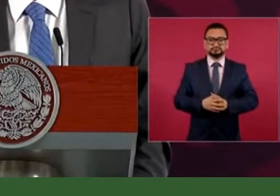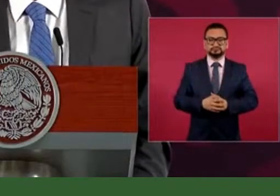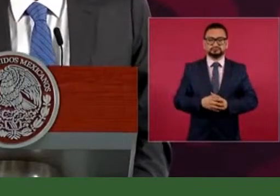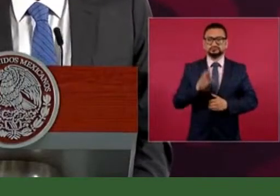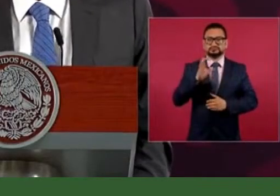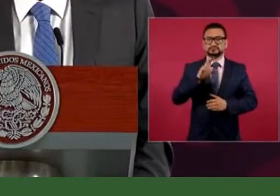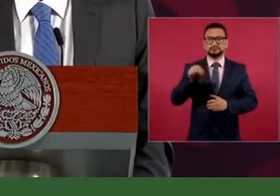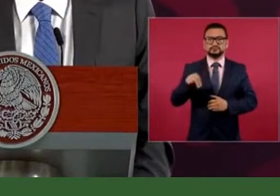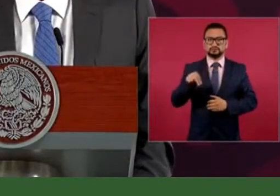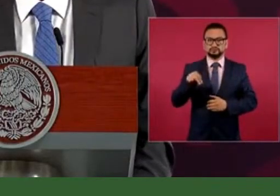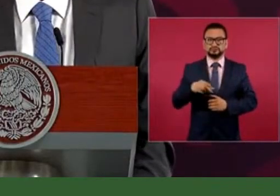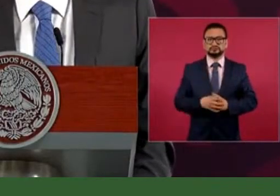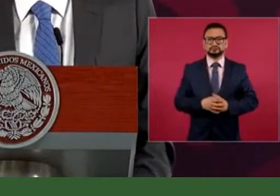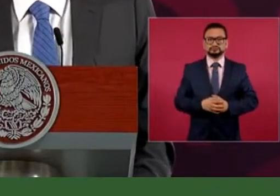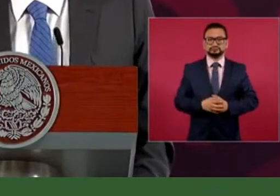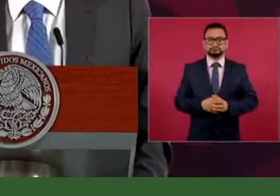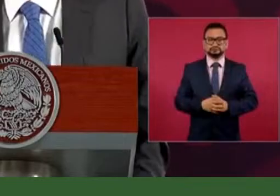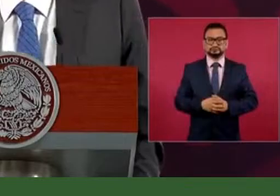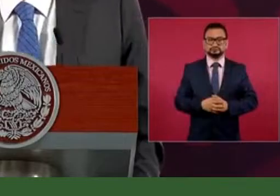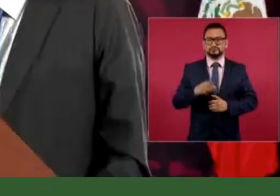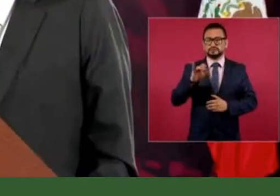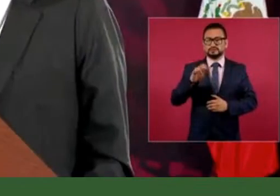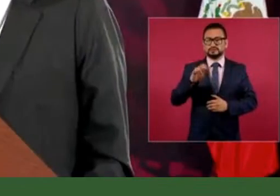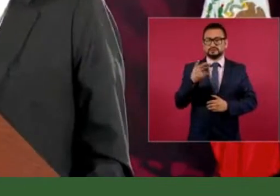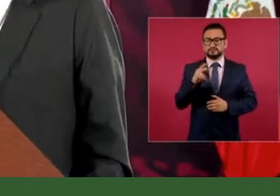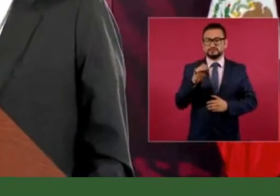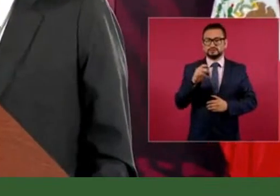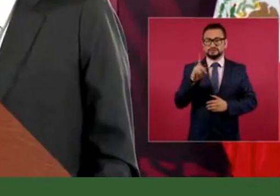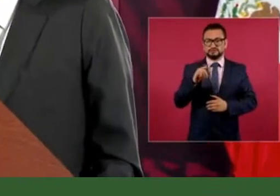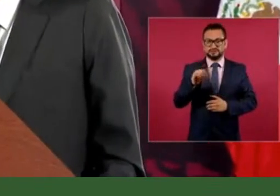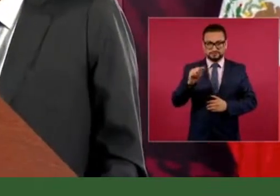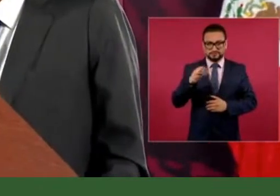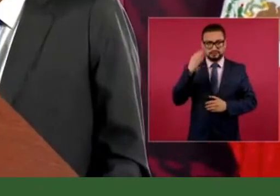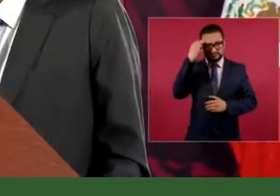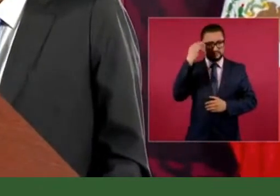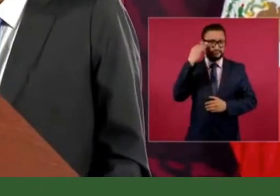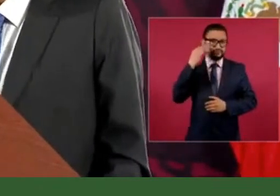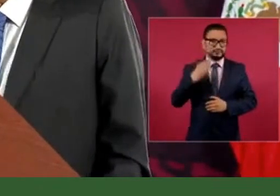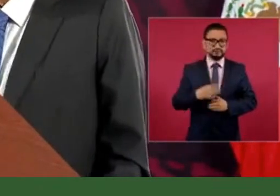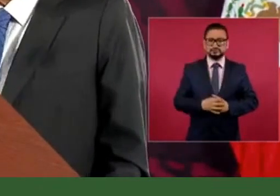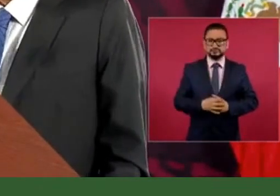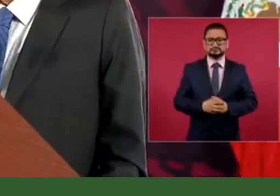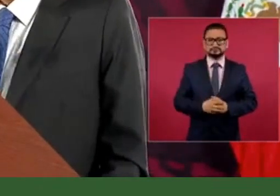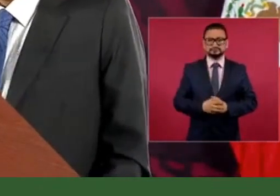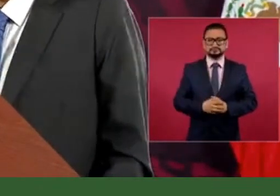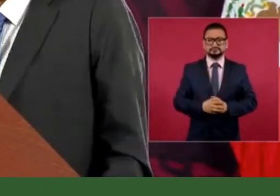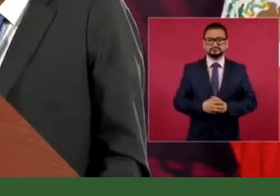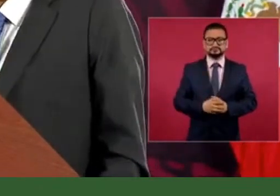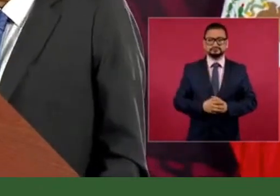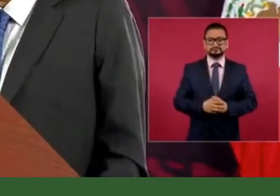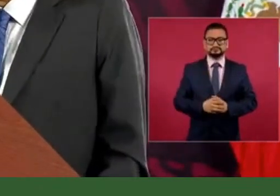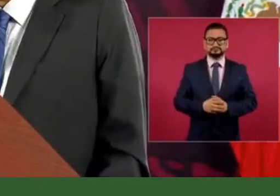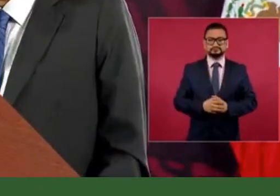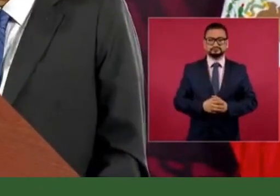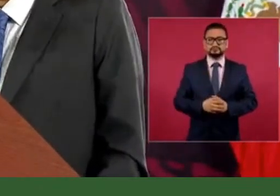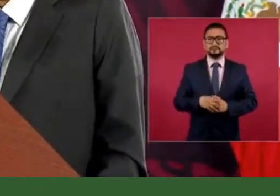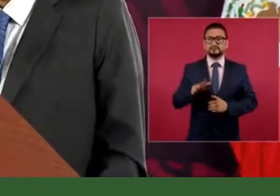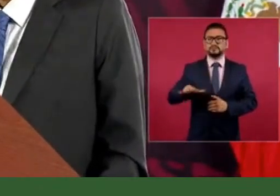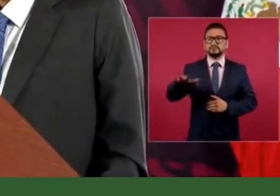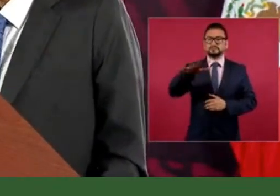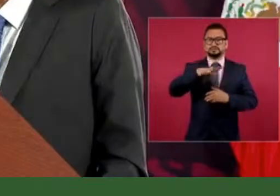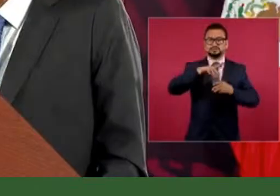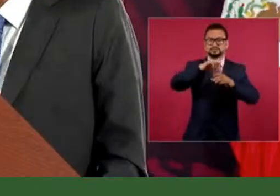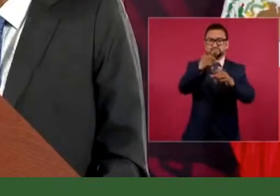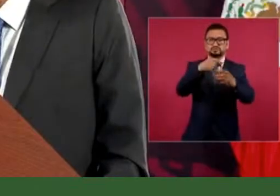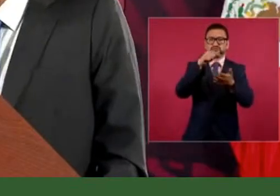Cancún, en Chichén Itzá, en Mérida. Vamos a recorrer ese tramo con